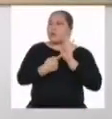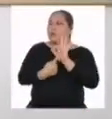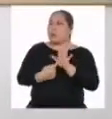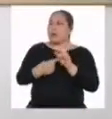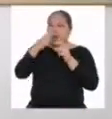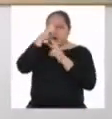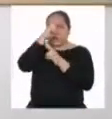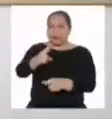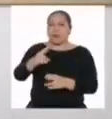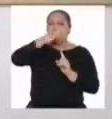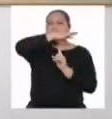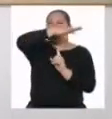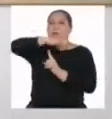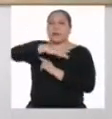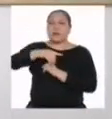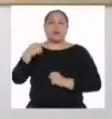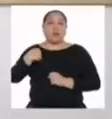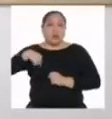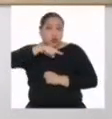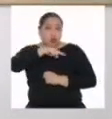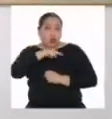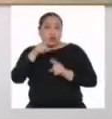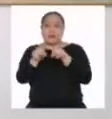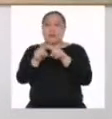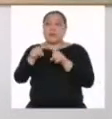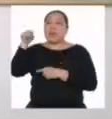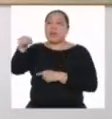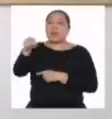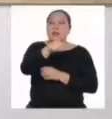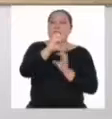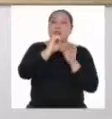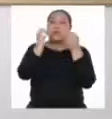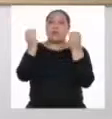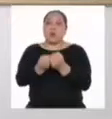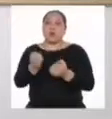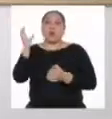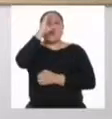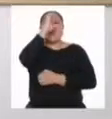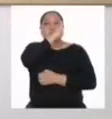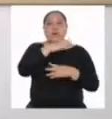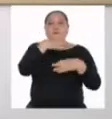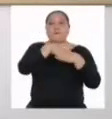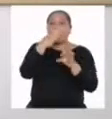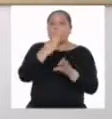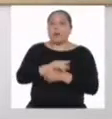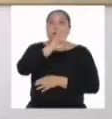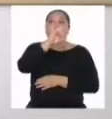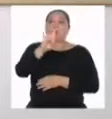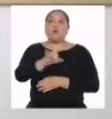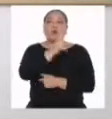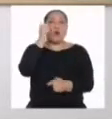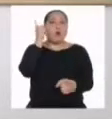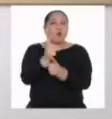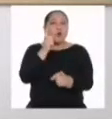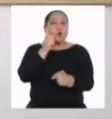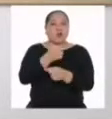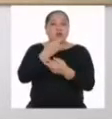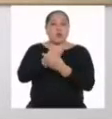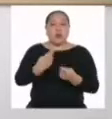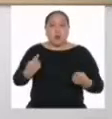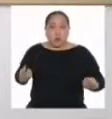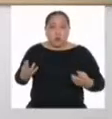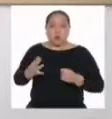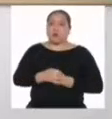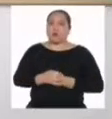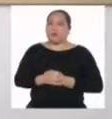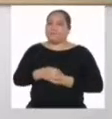Y tanto nosotros como esas entidades debemos buscar formas para un uso adecuado de los recursos de la